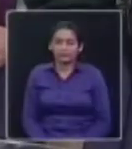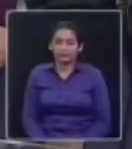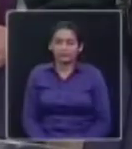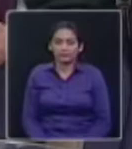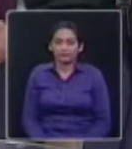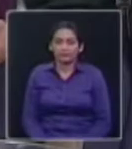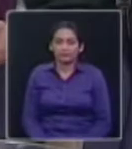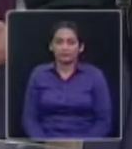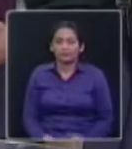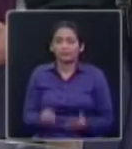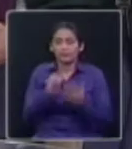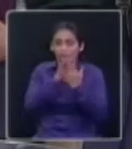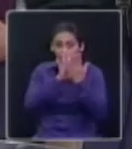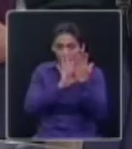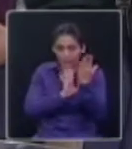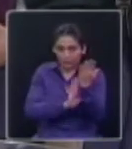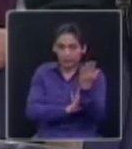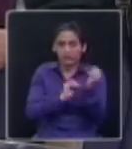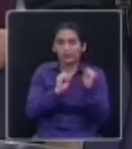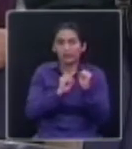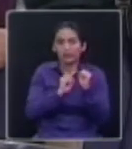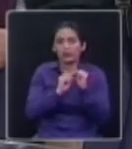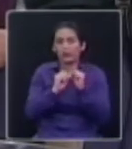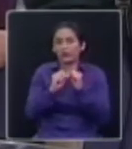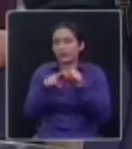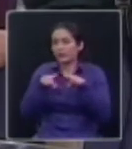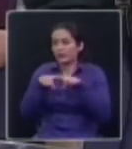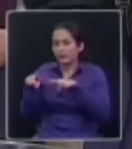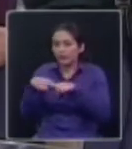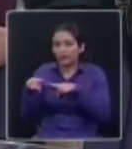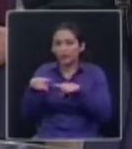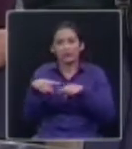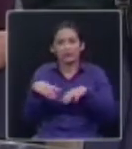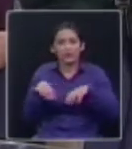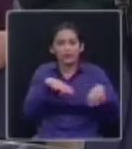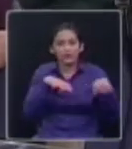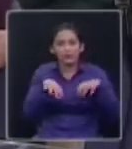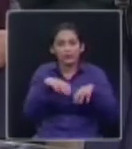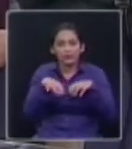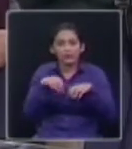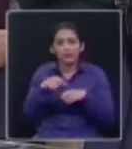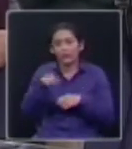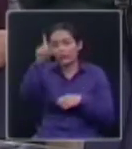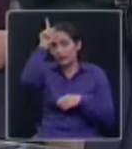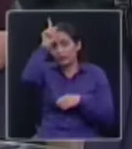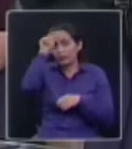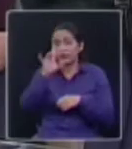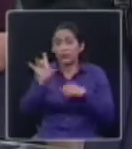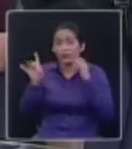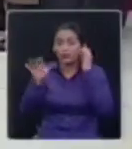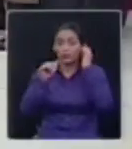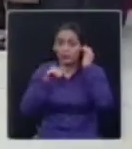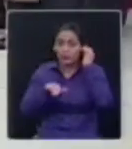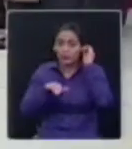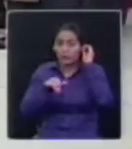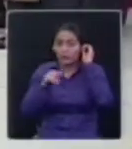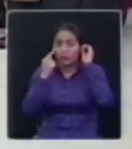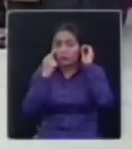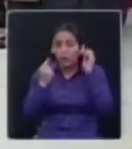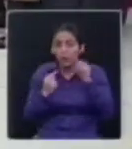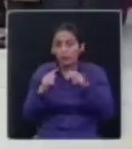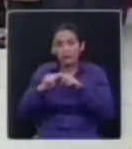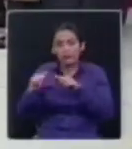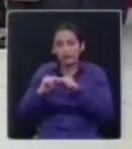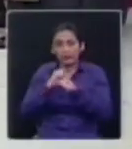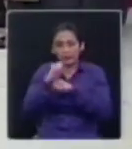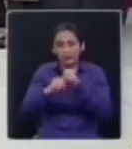realiza a través de proyectos en distintos sectores de actividad. Para eso Alemania certifica más de 8.000 project managers al año, porque